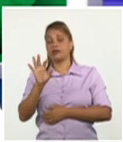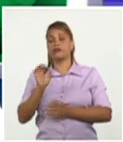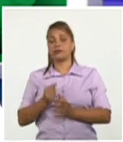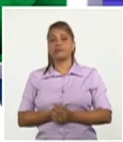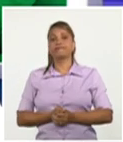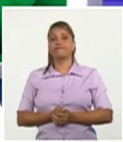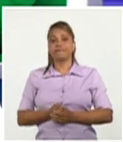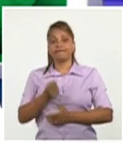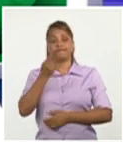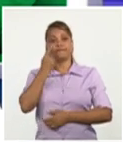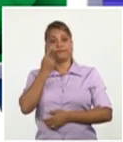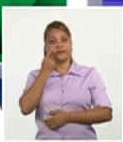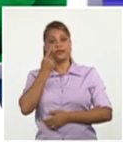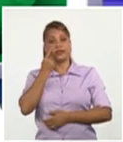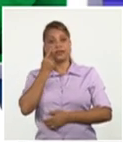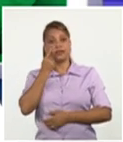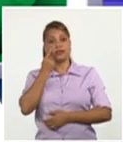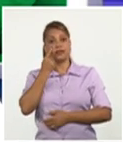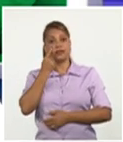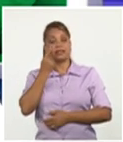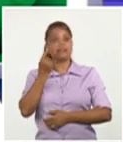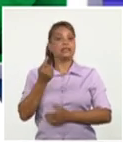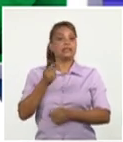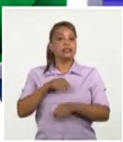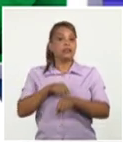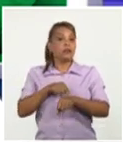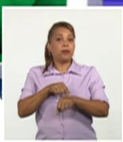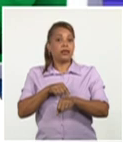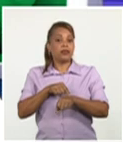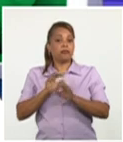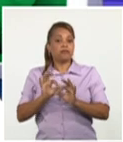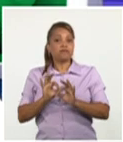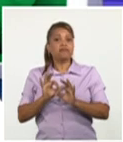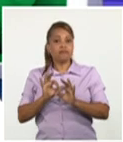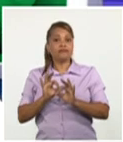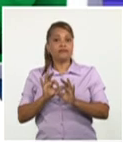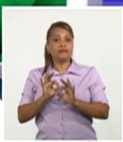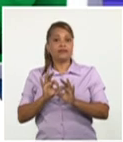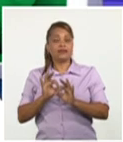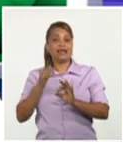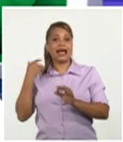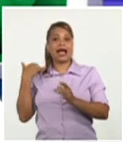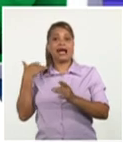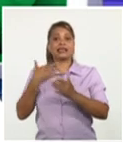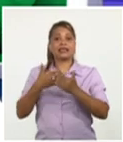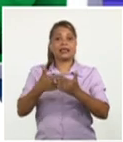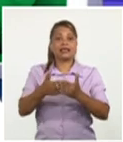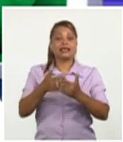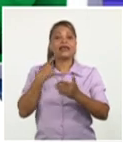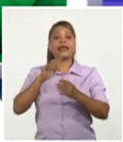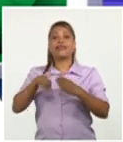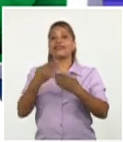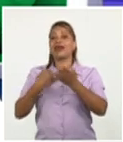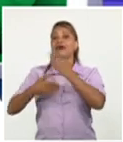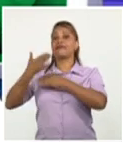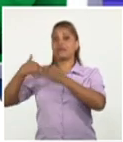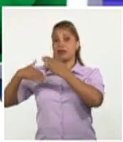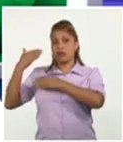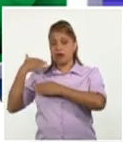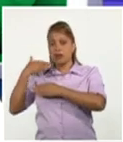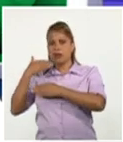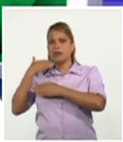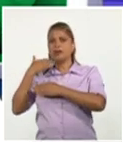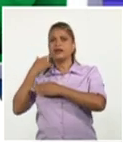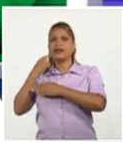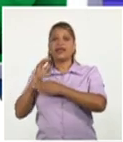cómo de un momento determinado, en semanas anteriores, en días anteriores, que predominaban